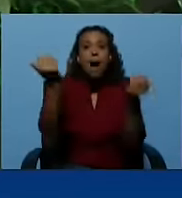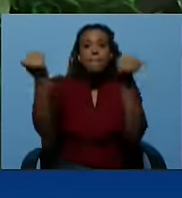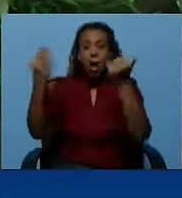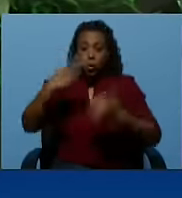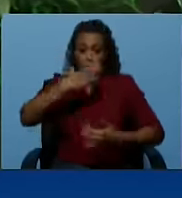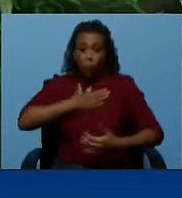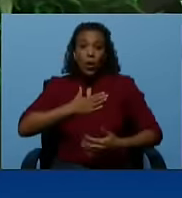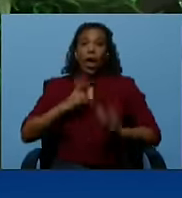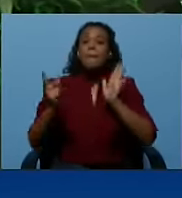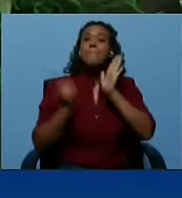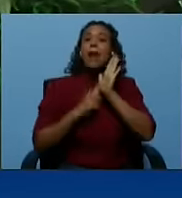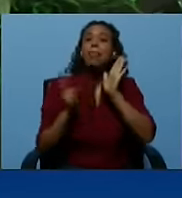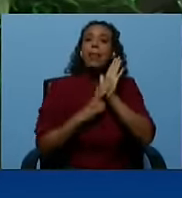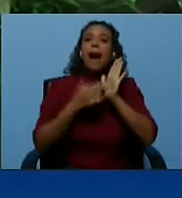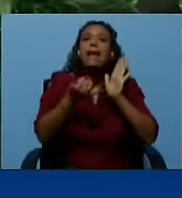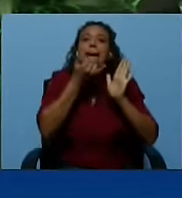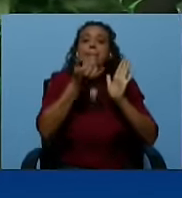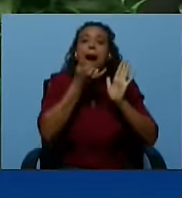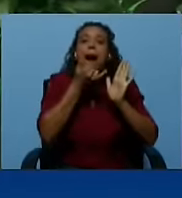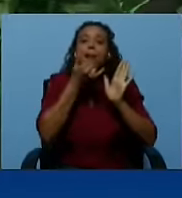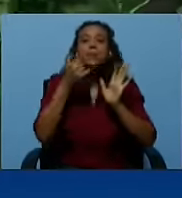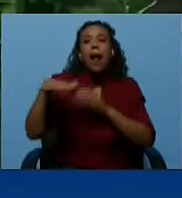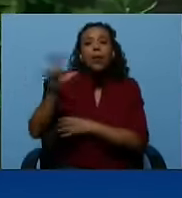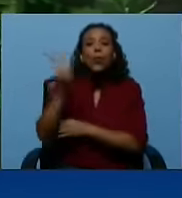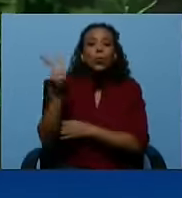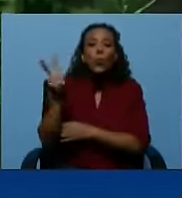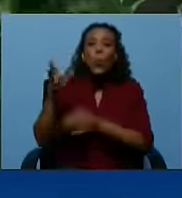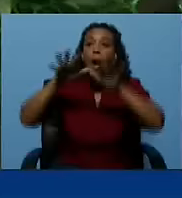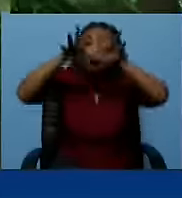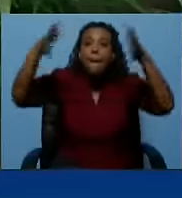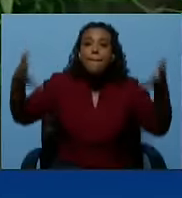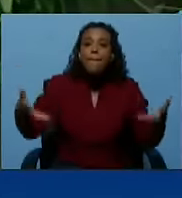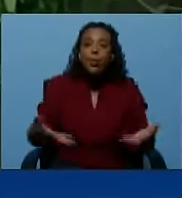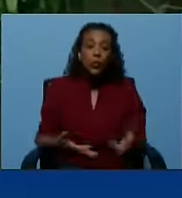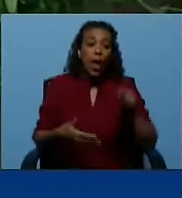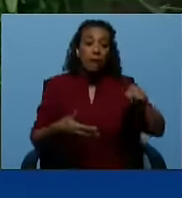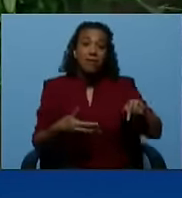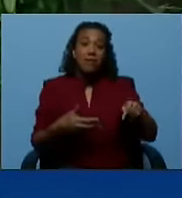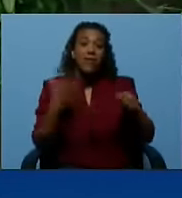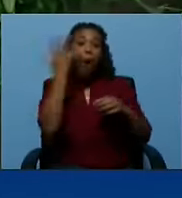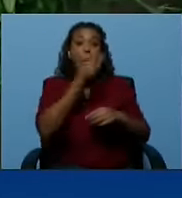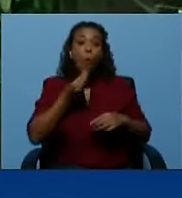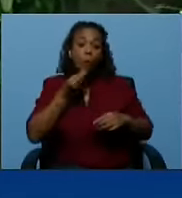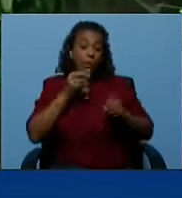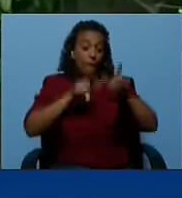internacionalizar la verdad y la esperanza de Venezuela en el mundo desde la juventud.